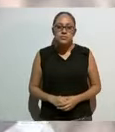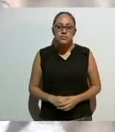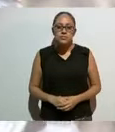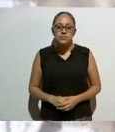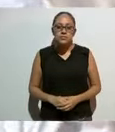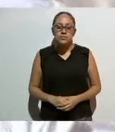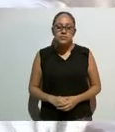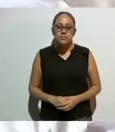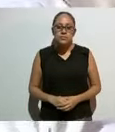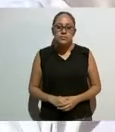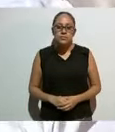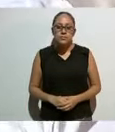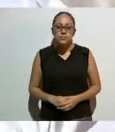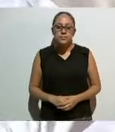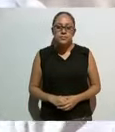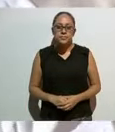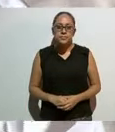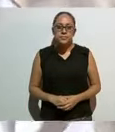tomó